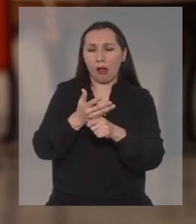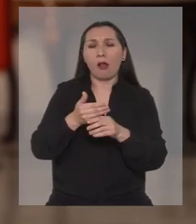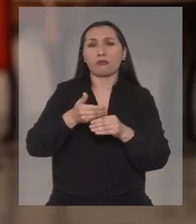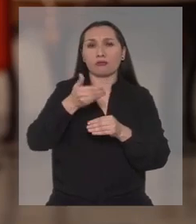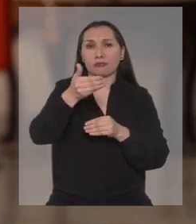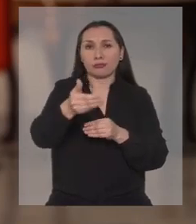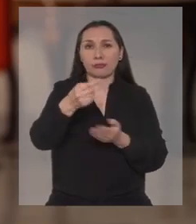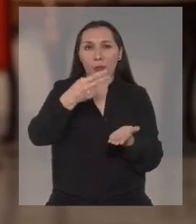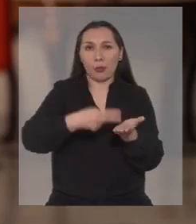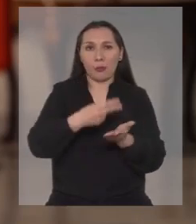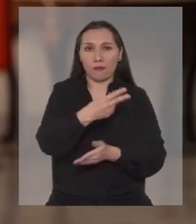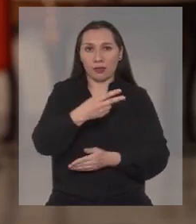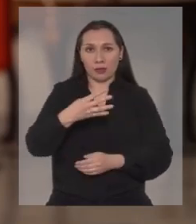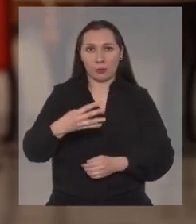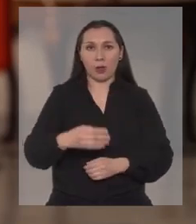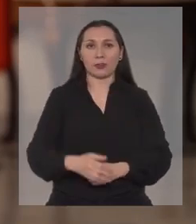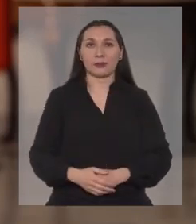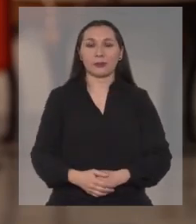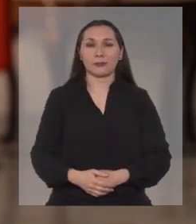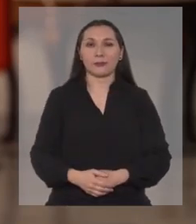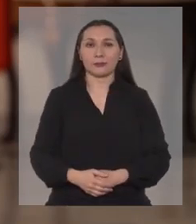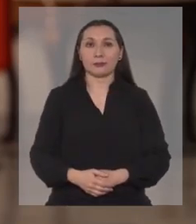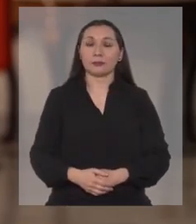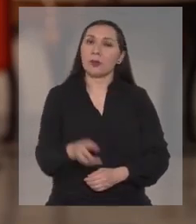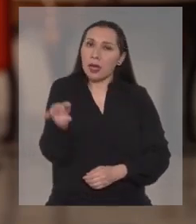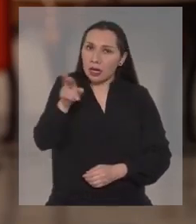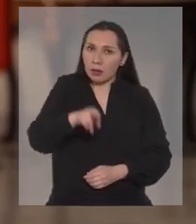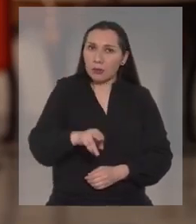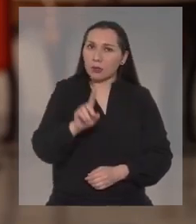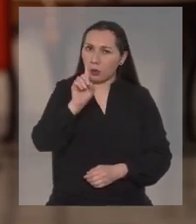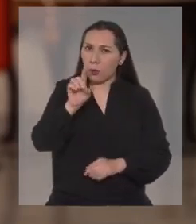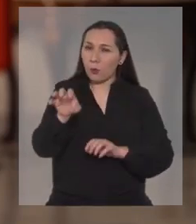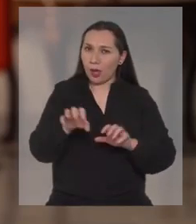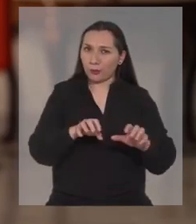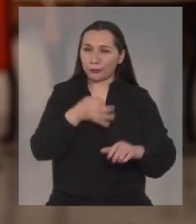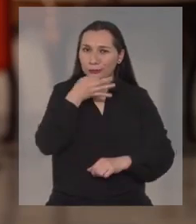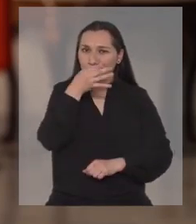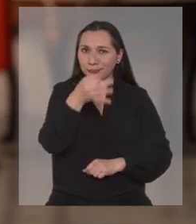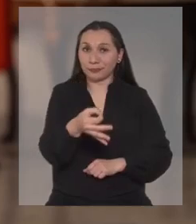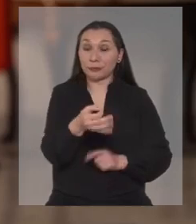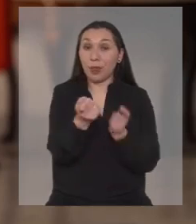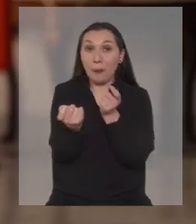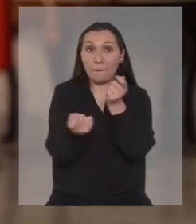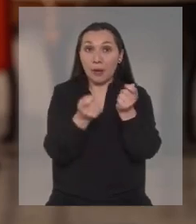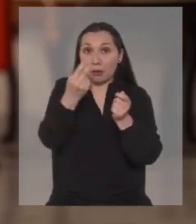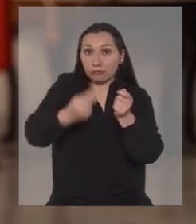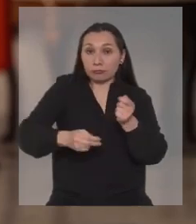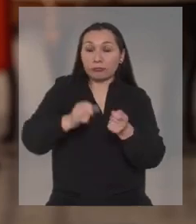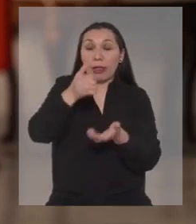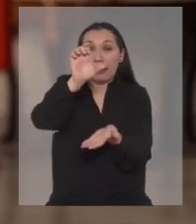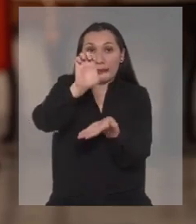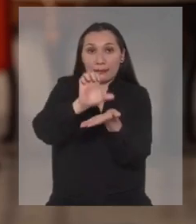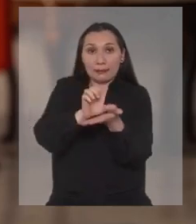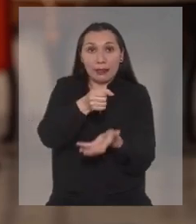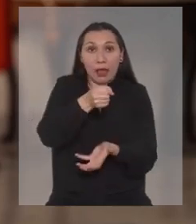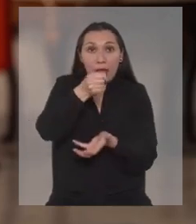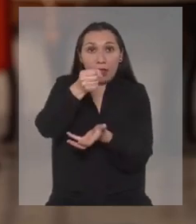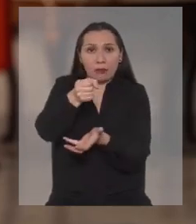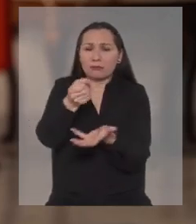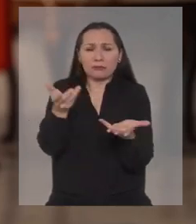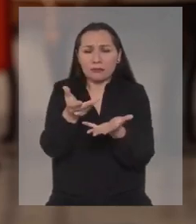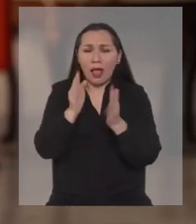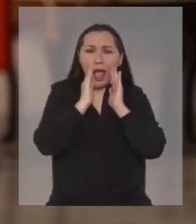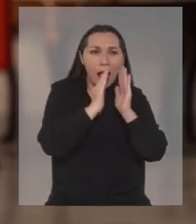el 2024 quiero ser enfático en una cosa los recursos del Estado son para atender las